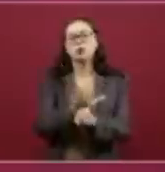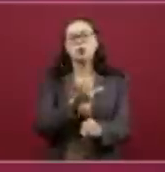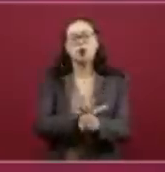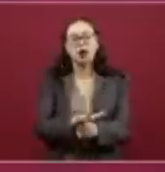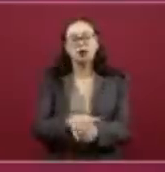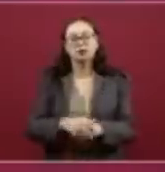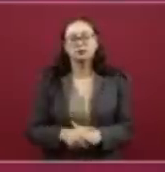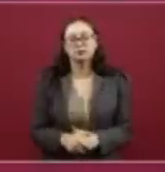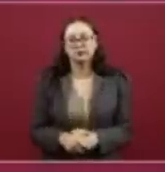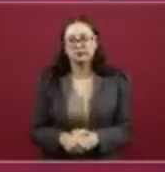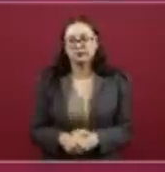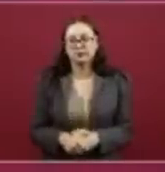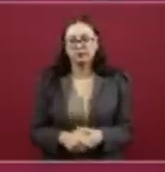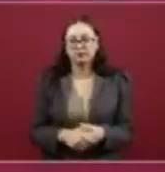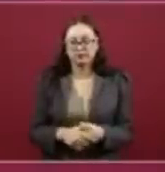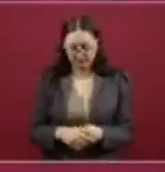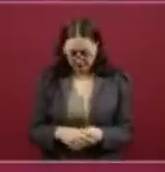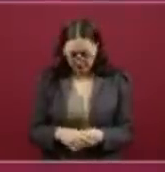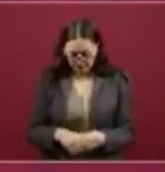no haya